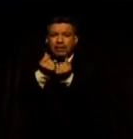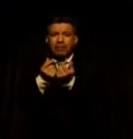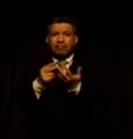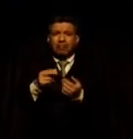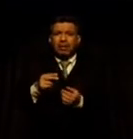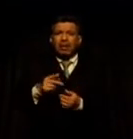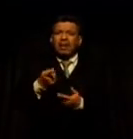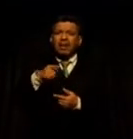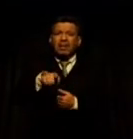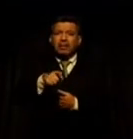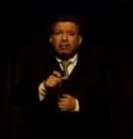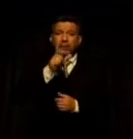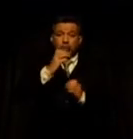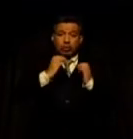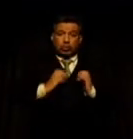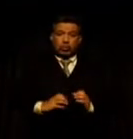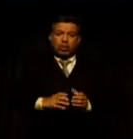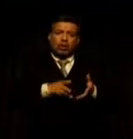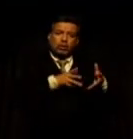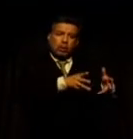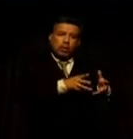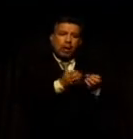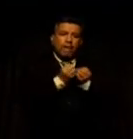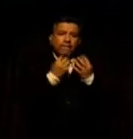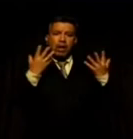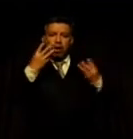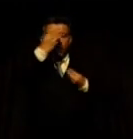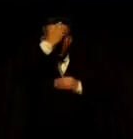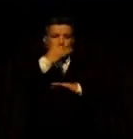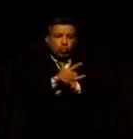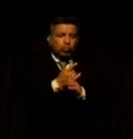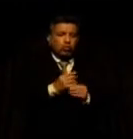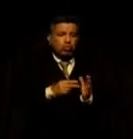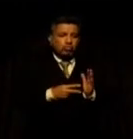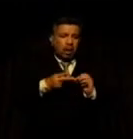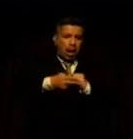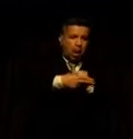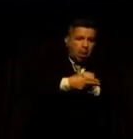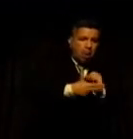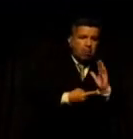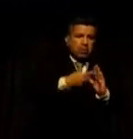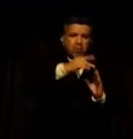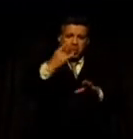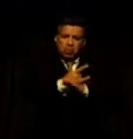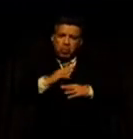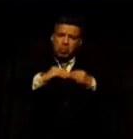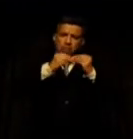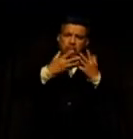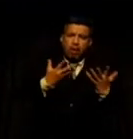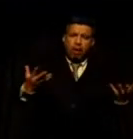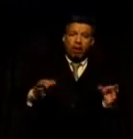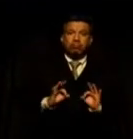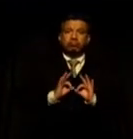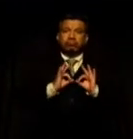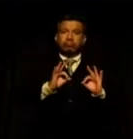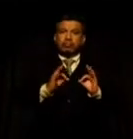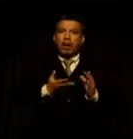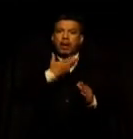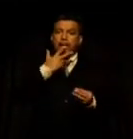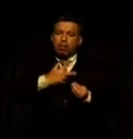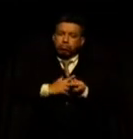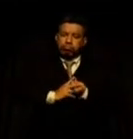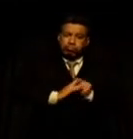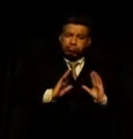que enseñarle a los ciudadanos el valor del ahorro el valor del dinero el uso de la tecnología y buscar mejores instrumentos para poder